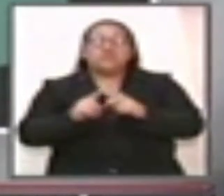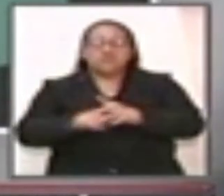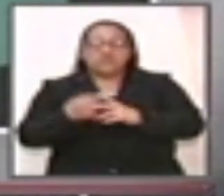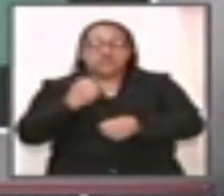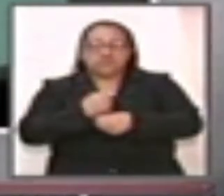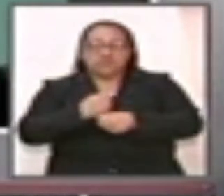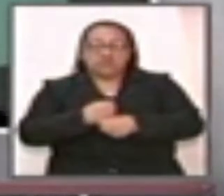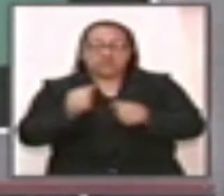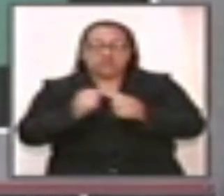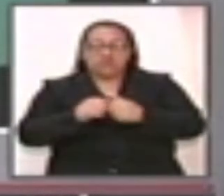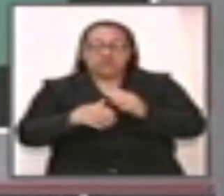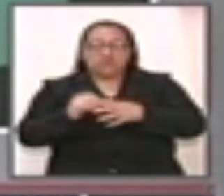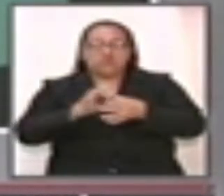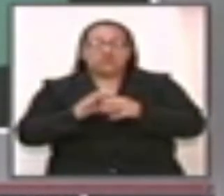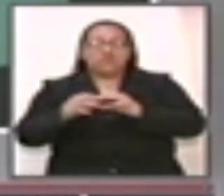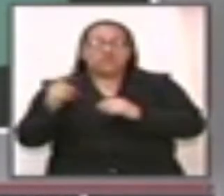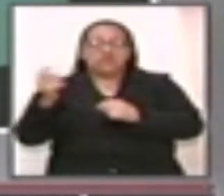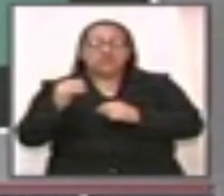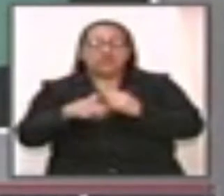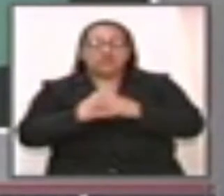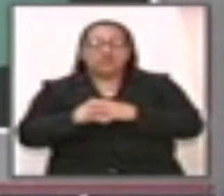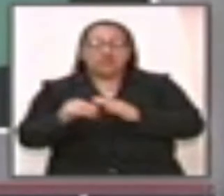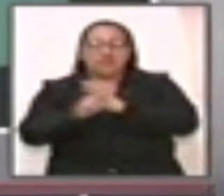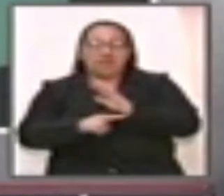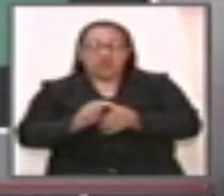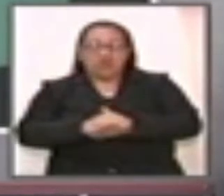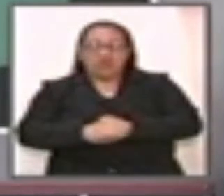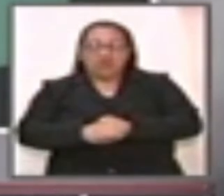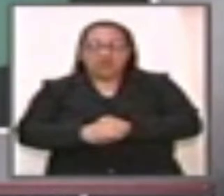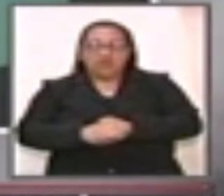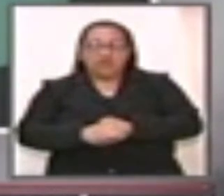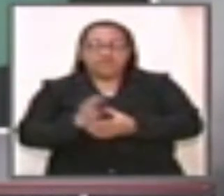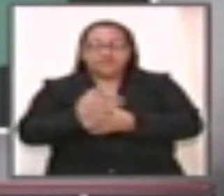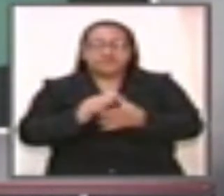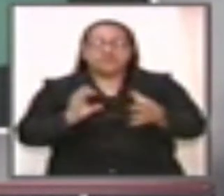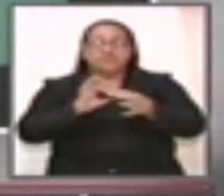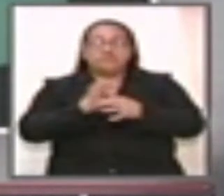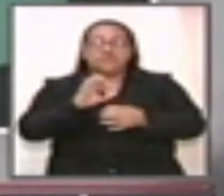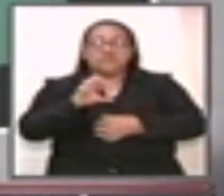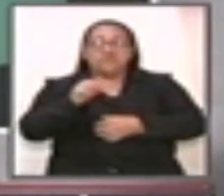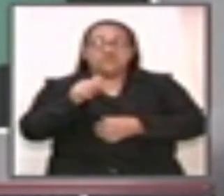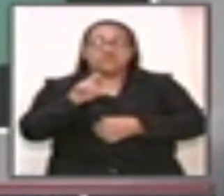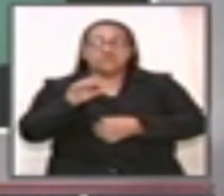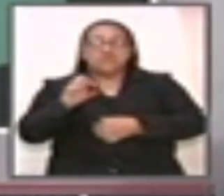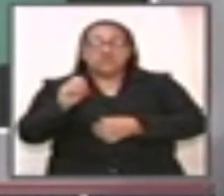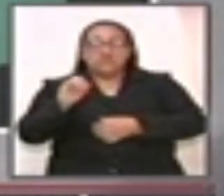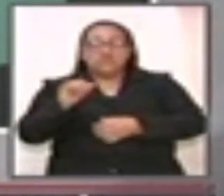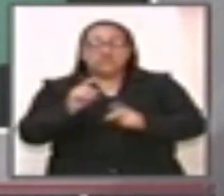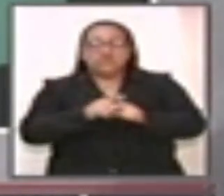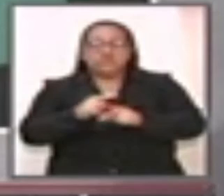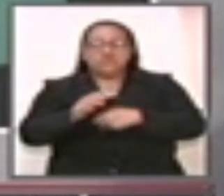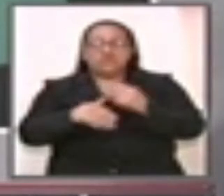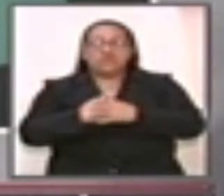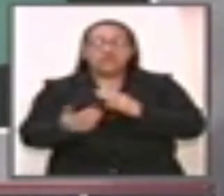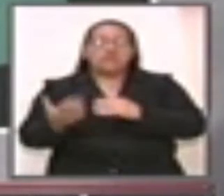a trabajar con las cadenas globales de valor entre la Alianza del Pacífico y también lo